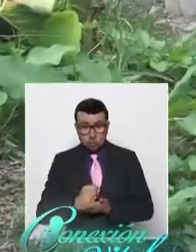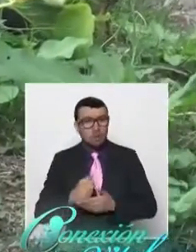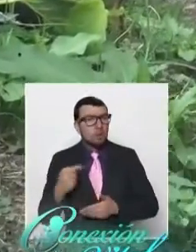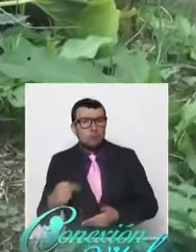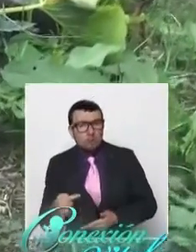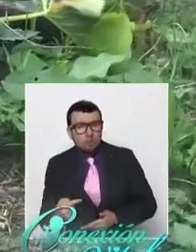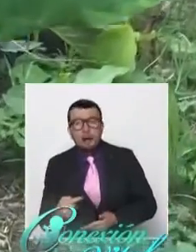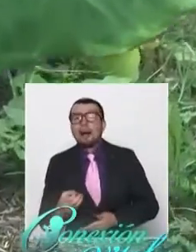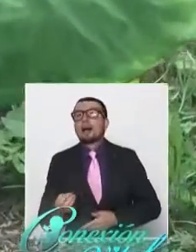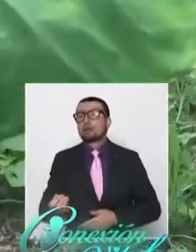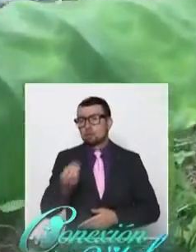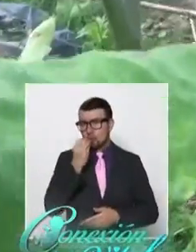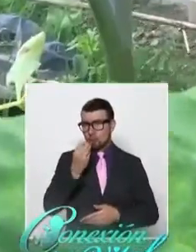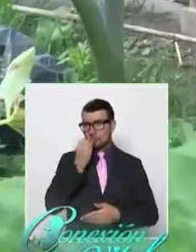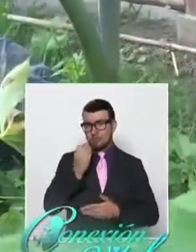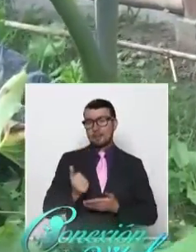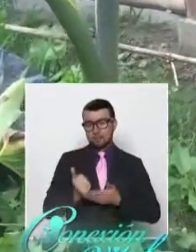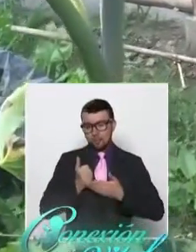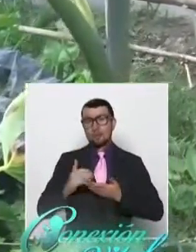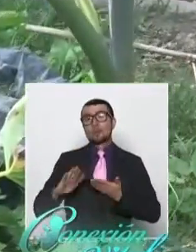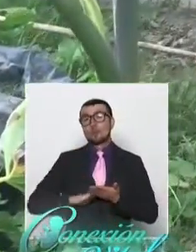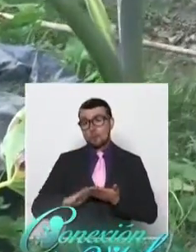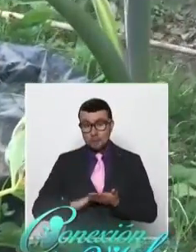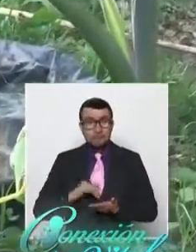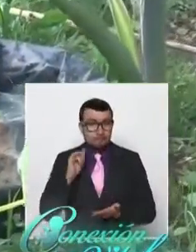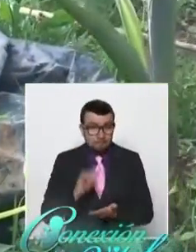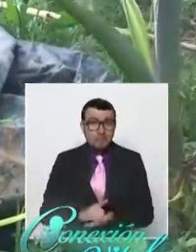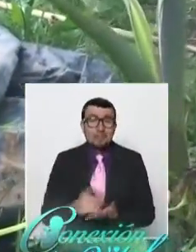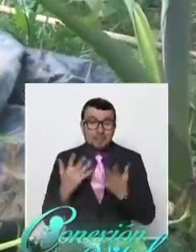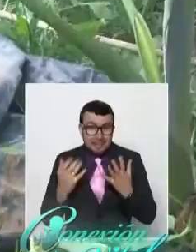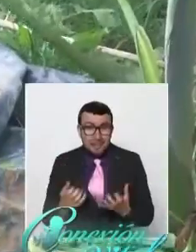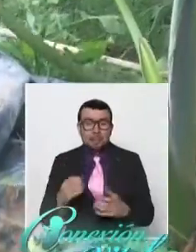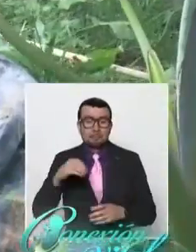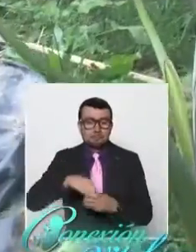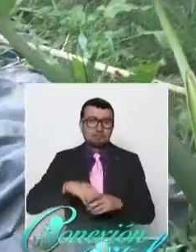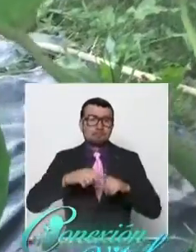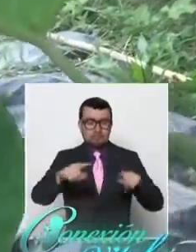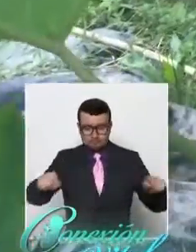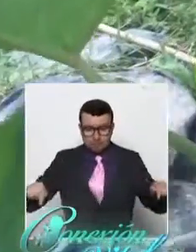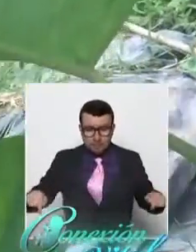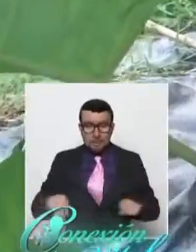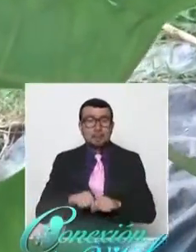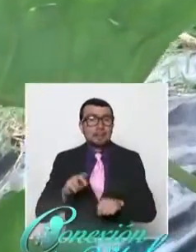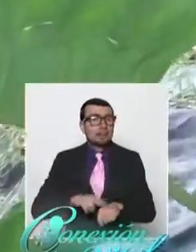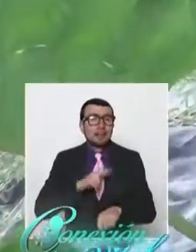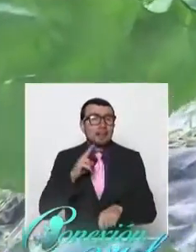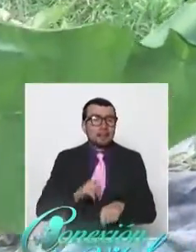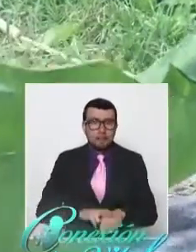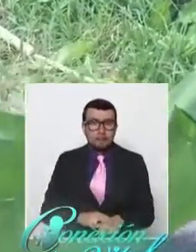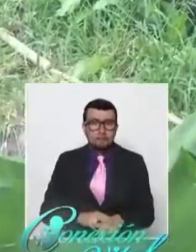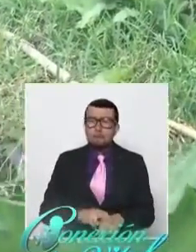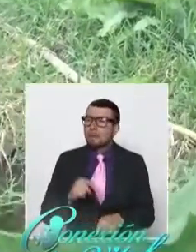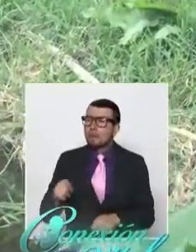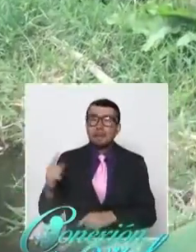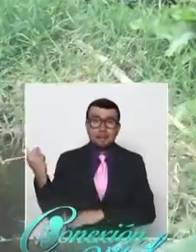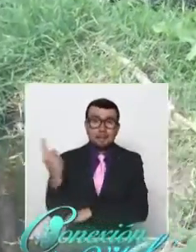Y eso es lo que nosotros queremos hacer en este ambiente natural. En el Día para tu